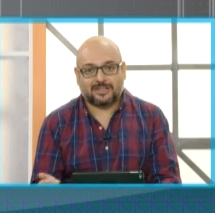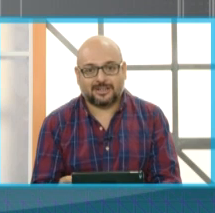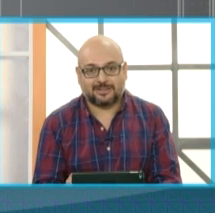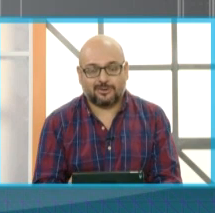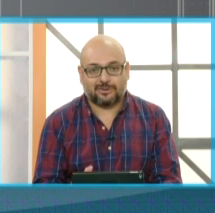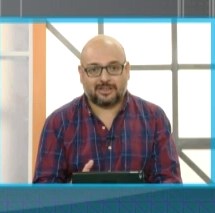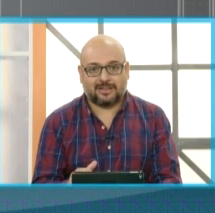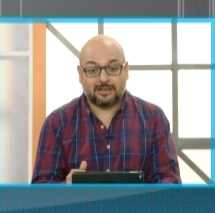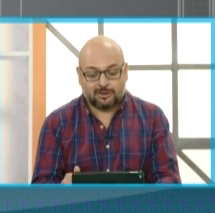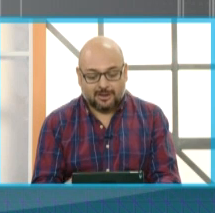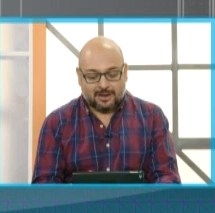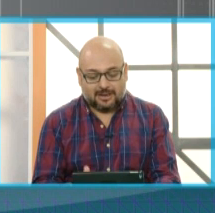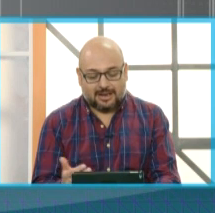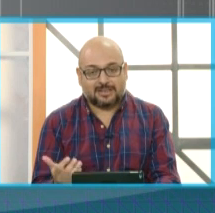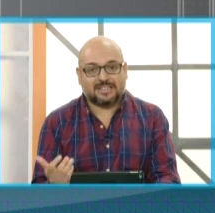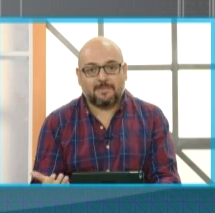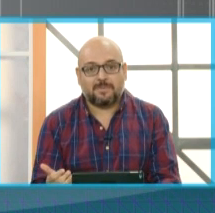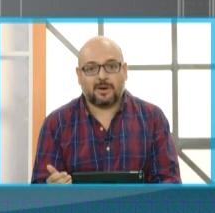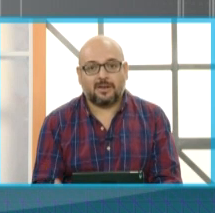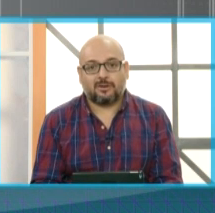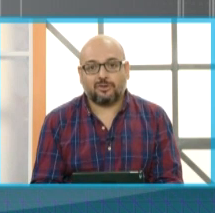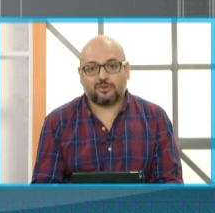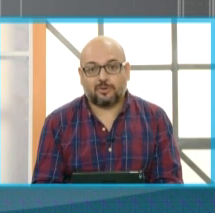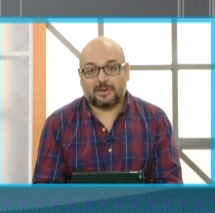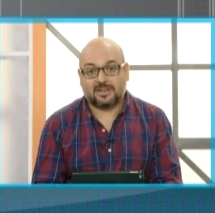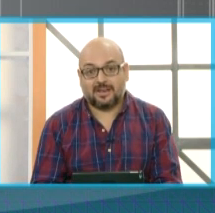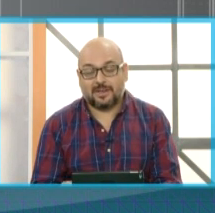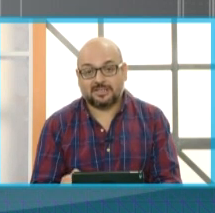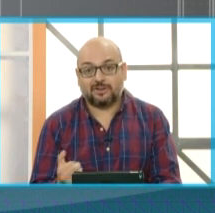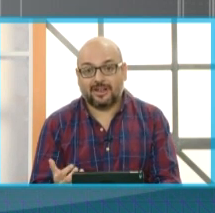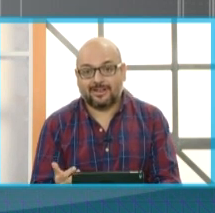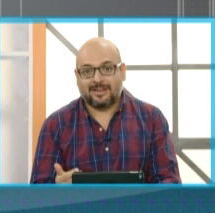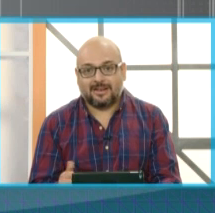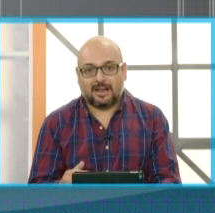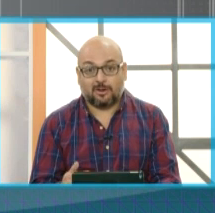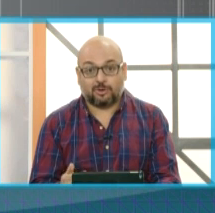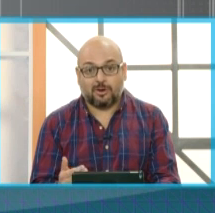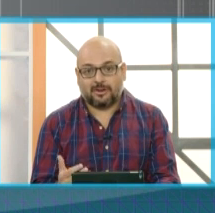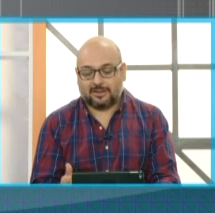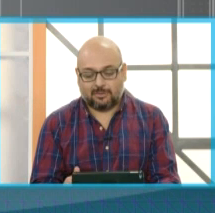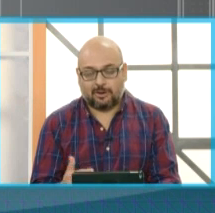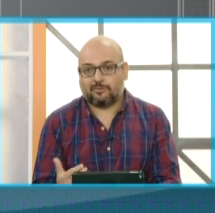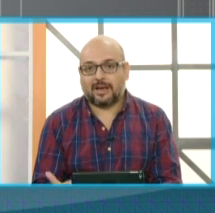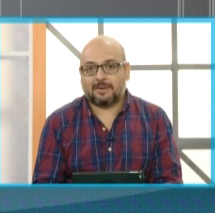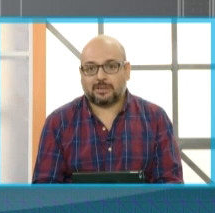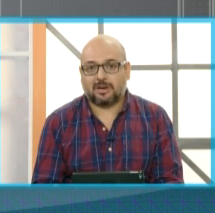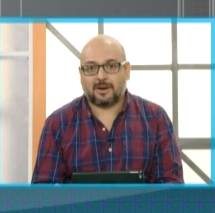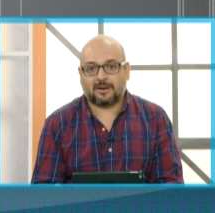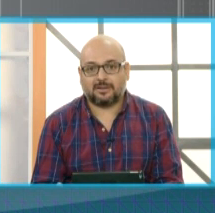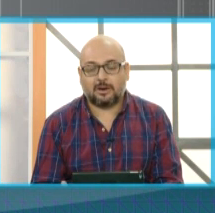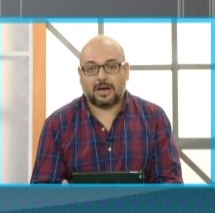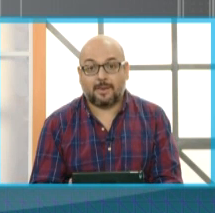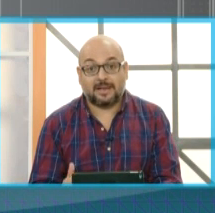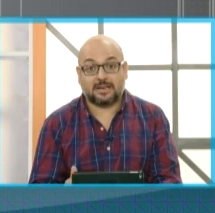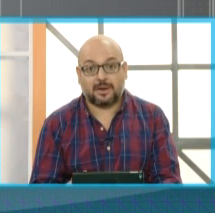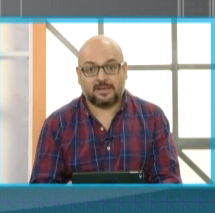los hashtags, ¿no?, de Río, y es ella misma con su preciada medalla dorada, la que obtuvo, fue una gran victoria para la